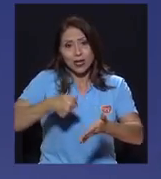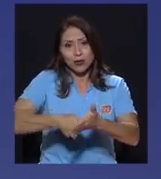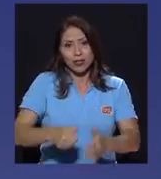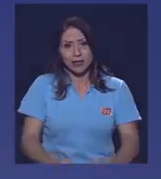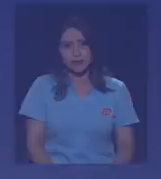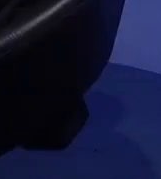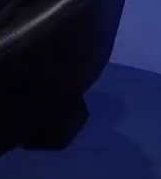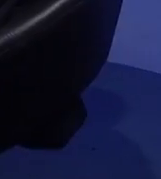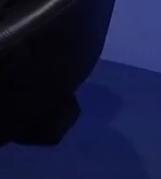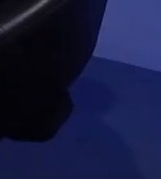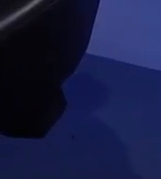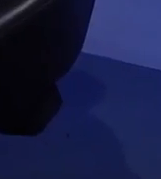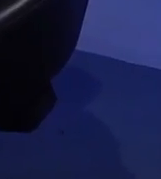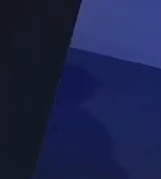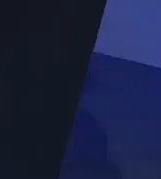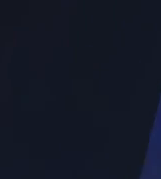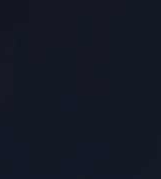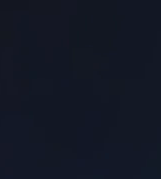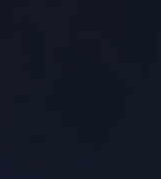ronda